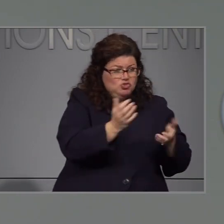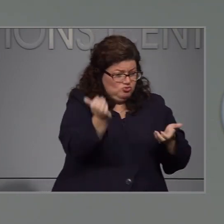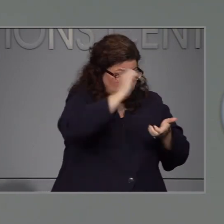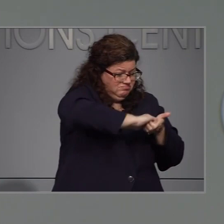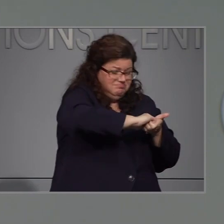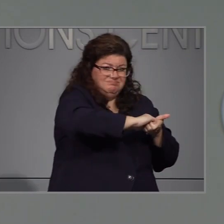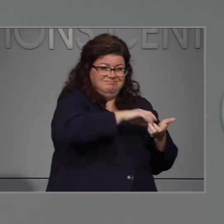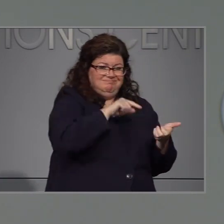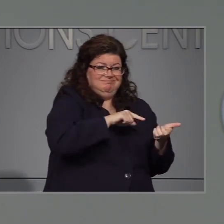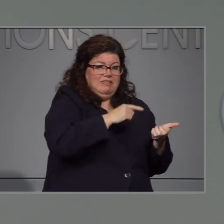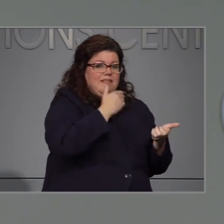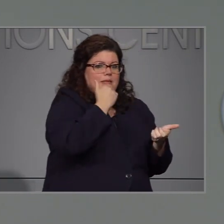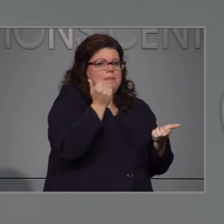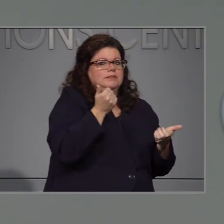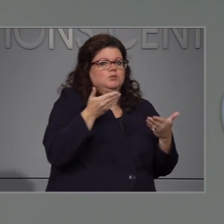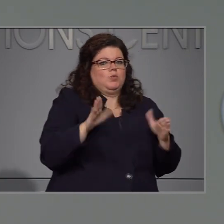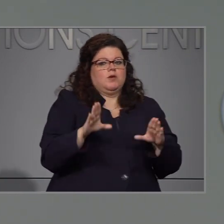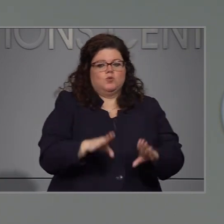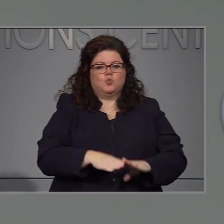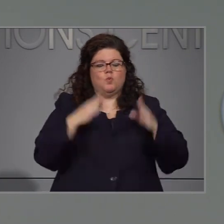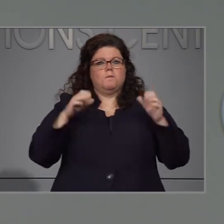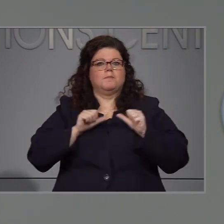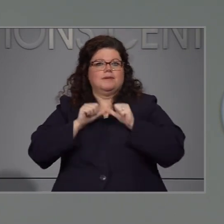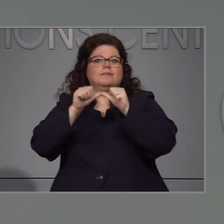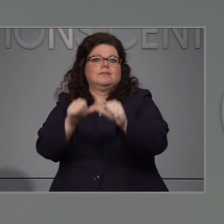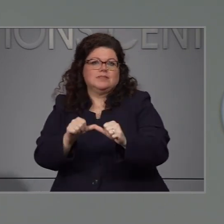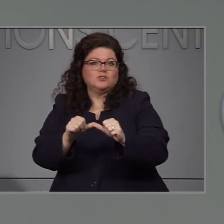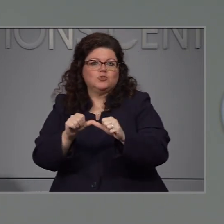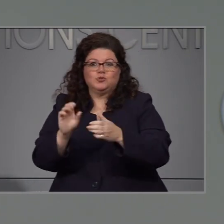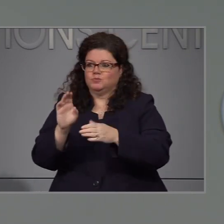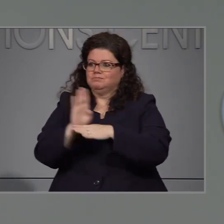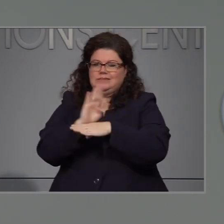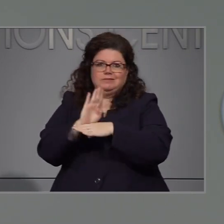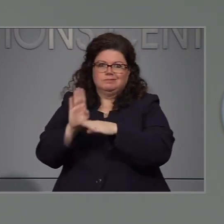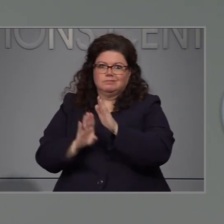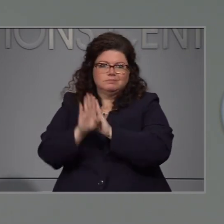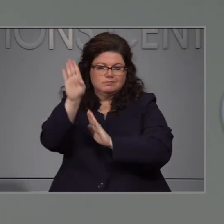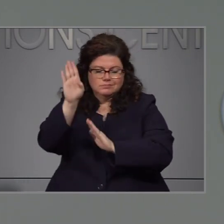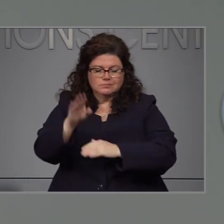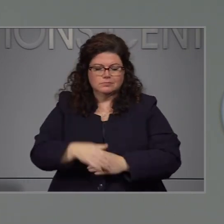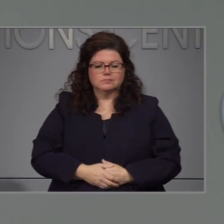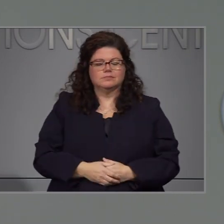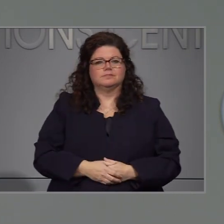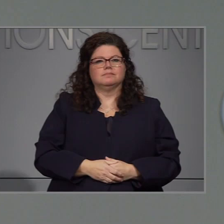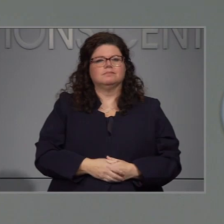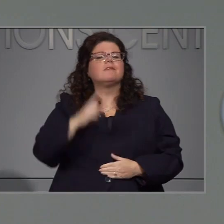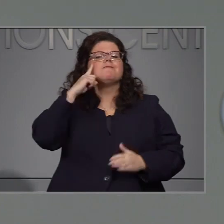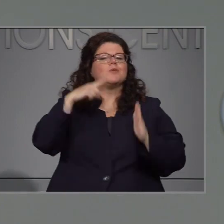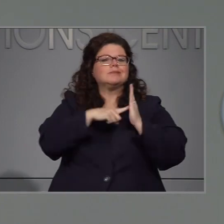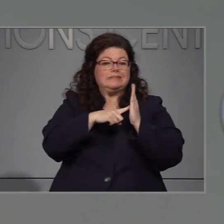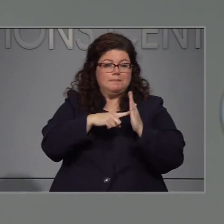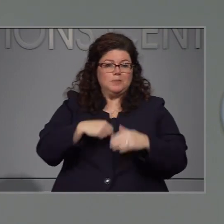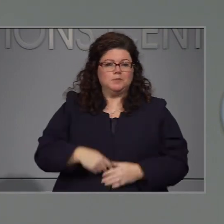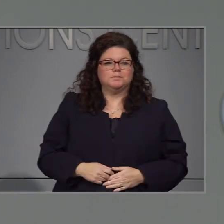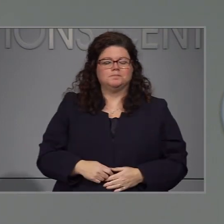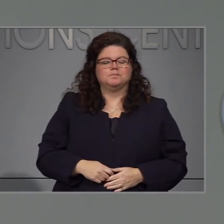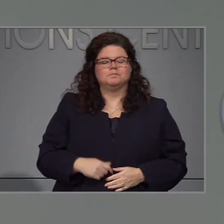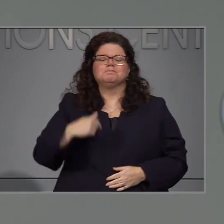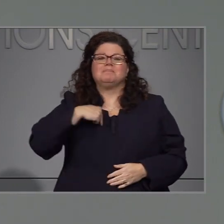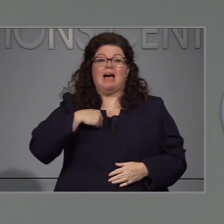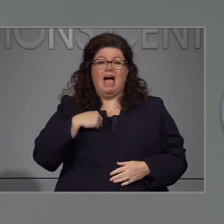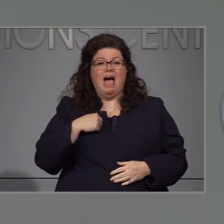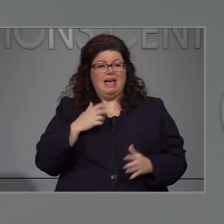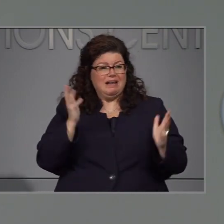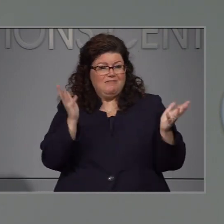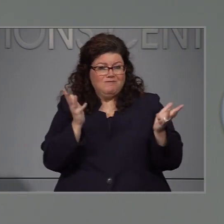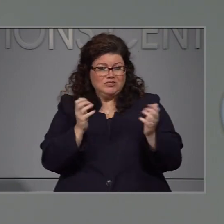los negocios y los expertos de salud trabajan juntos, es la mejor manera de reanimar la economía. De hecho, yo he